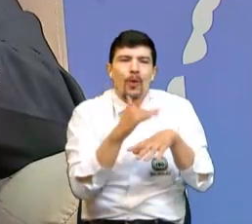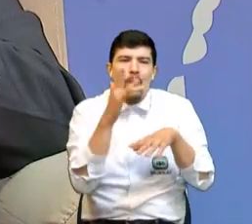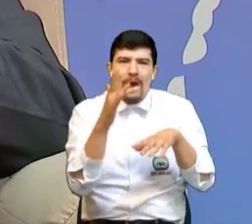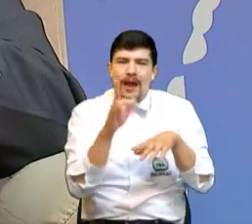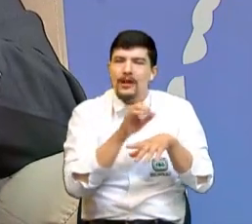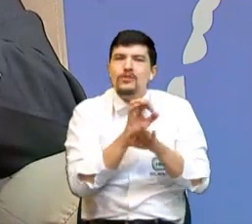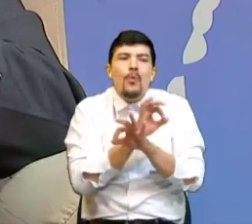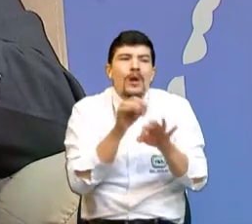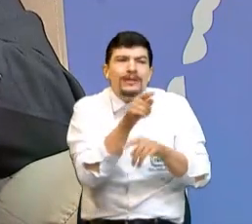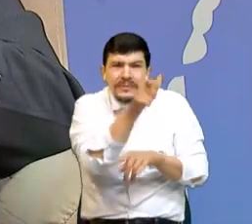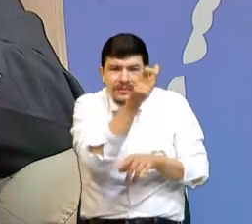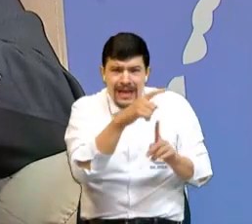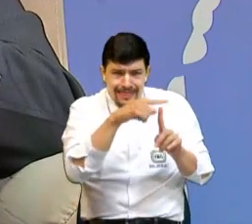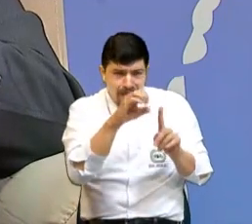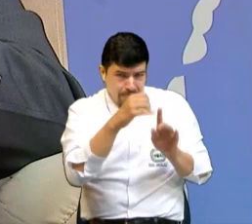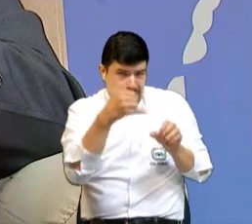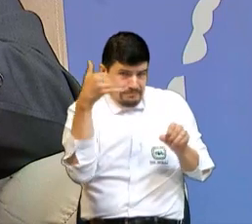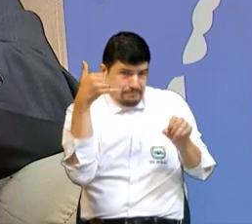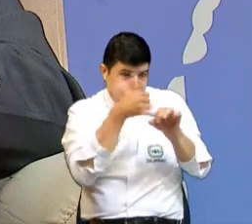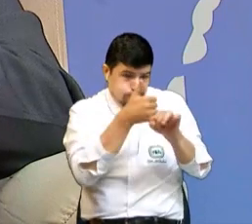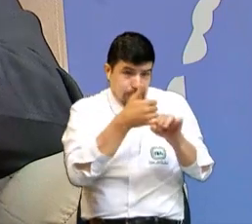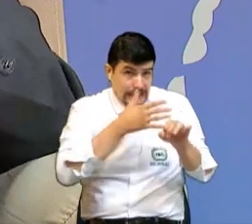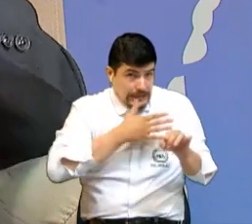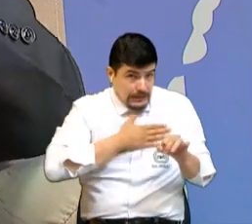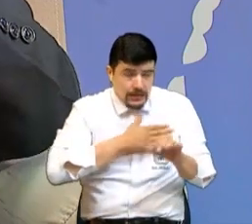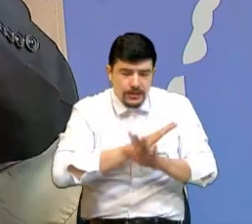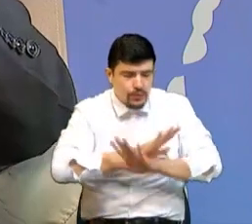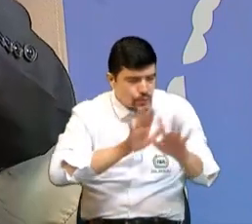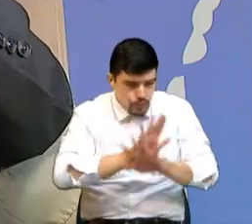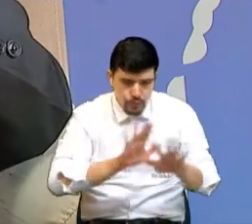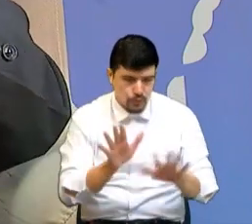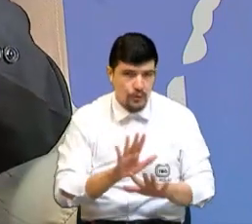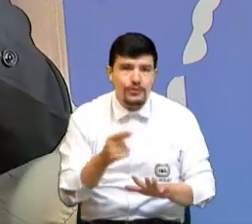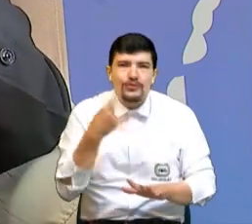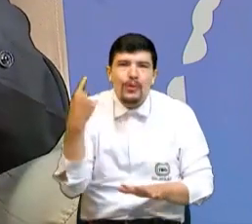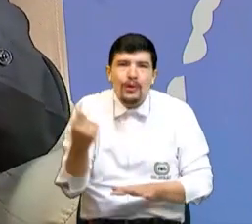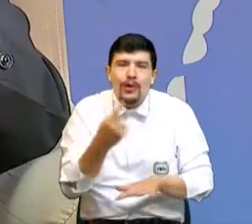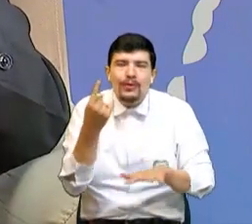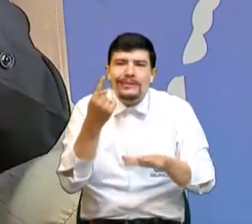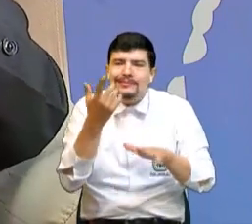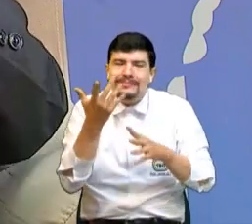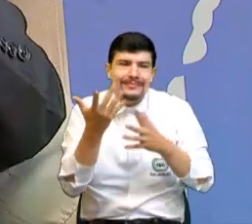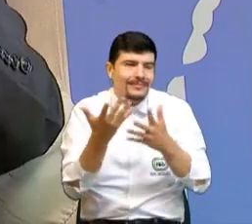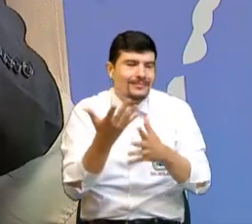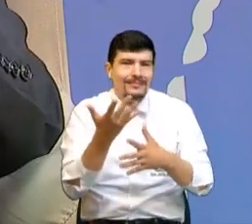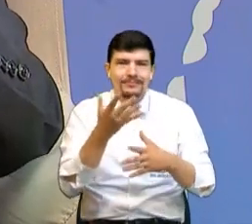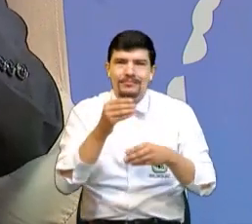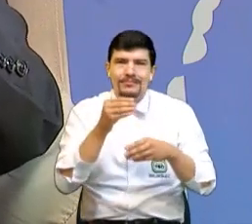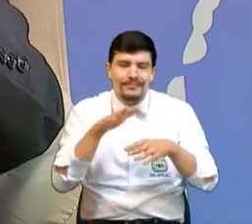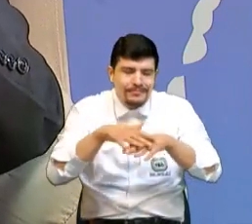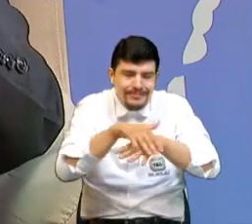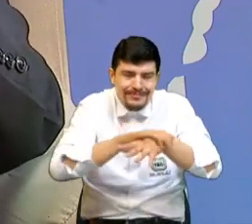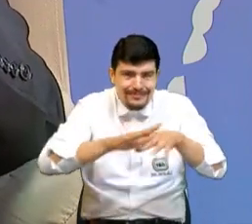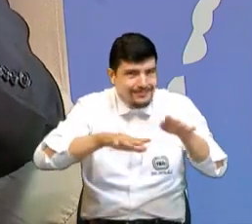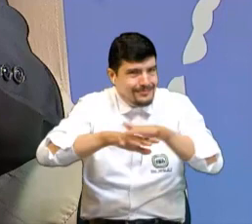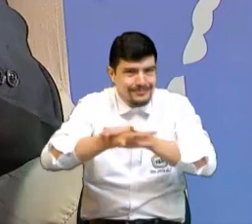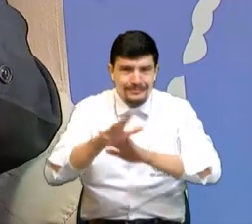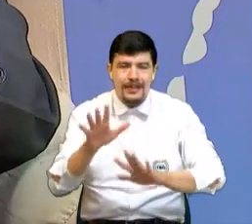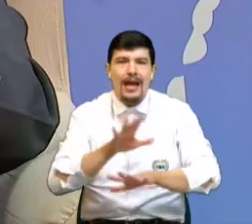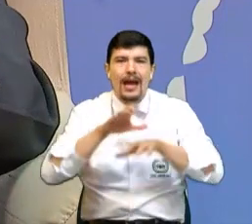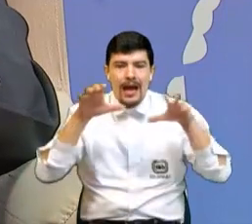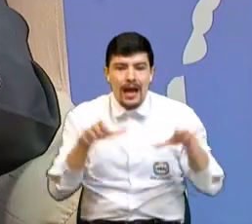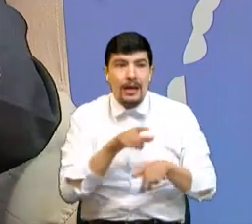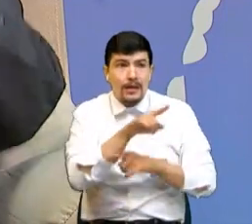uh-huh. carnal. Entonces habrá que mirar respecto de él qué actos se